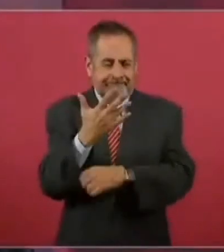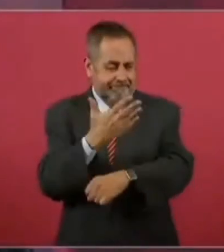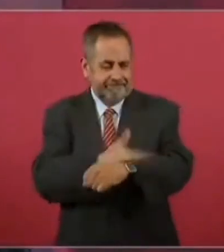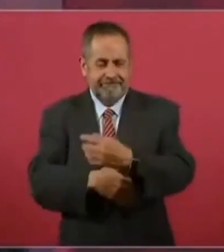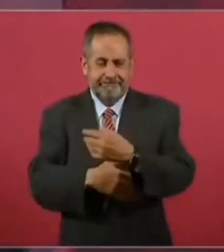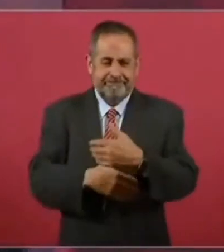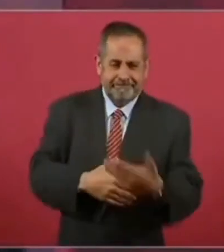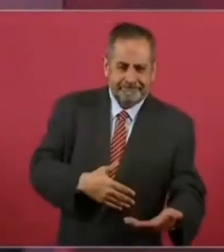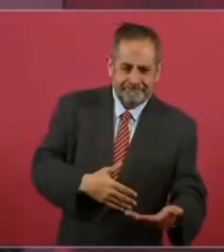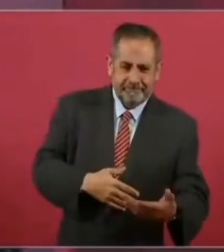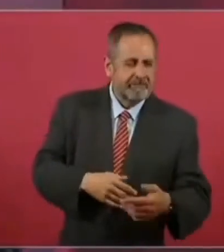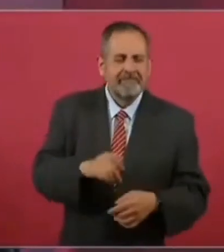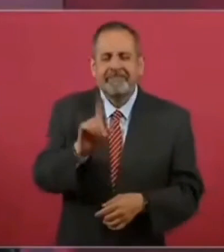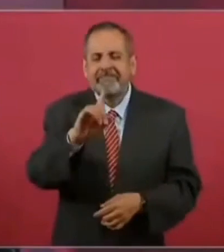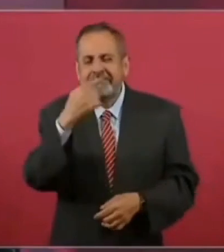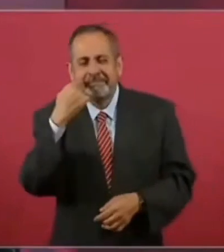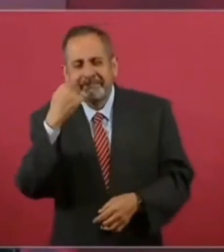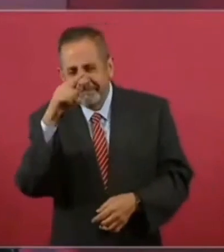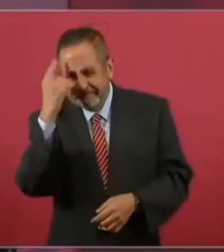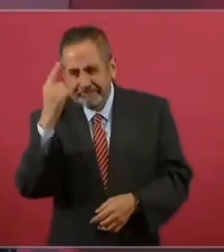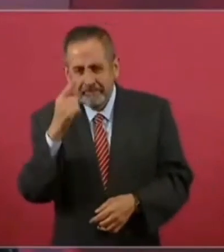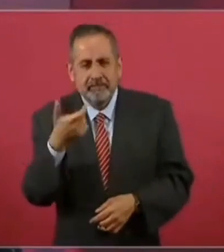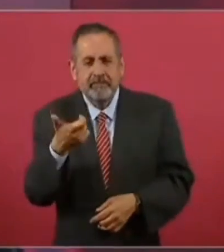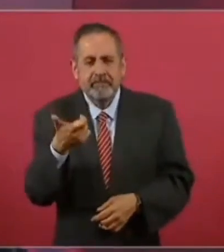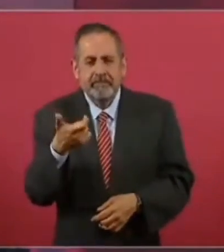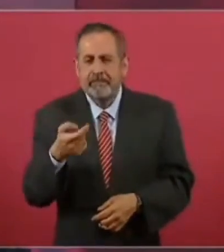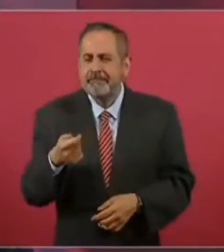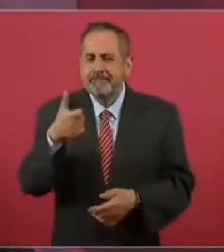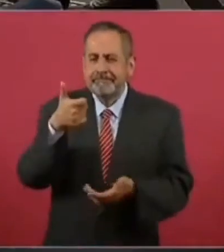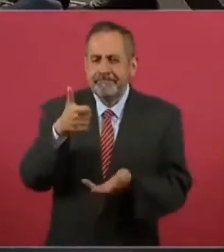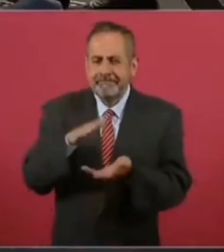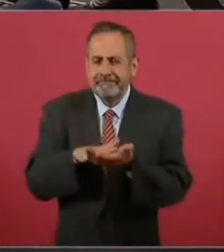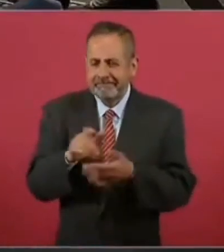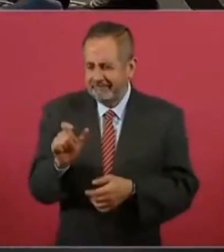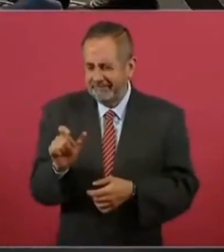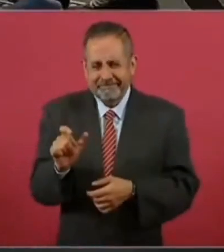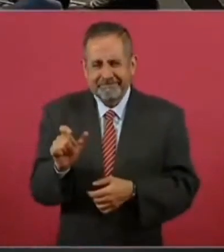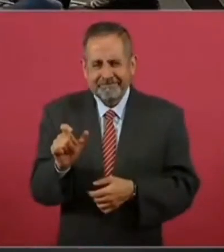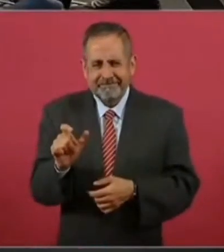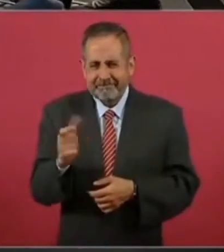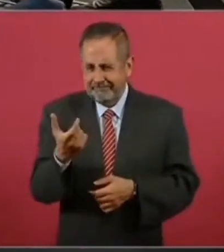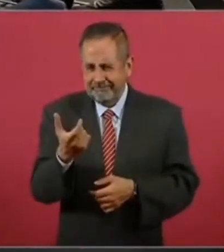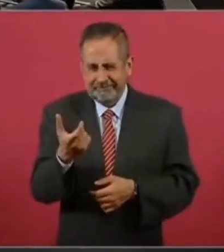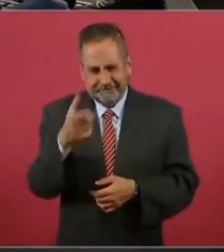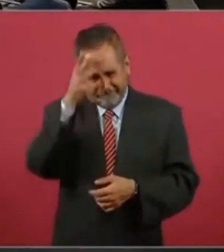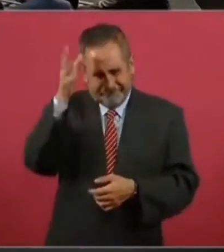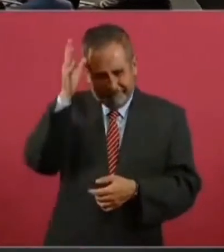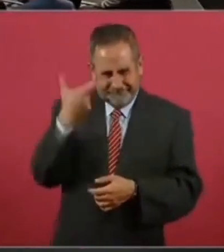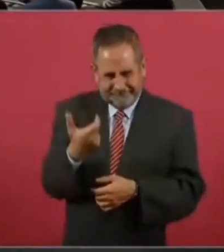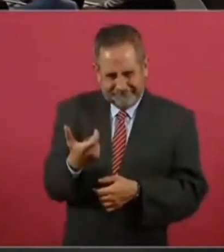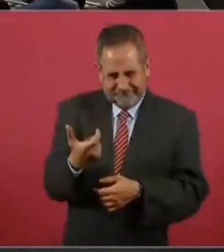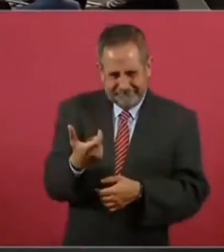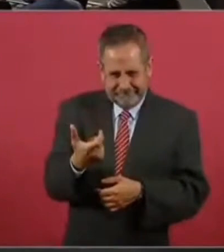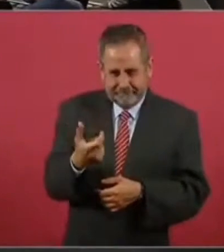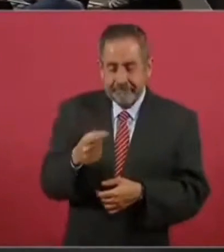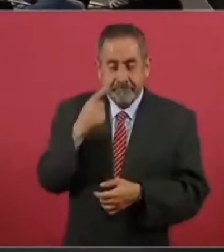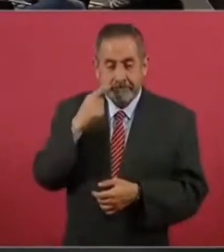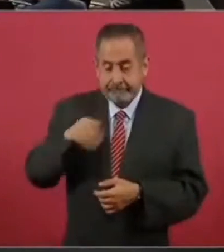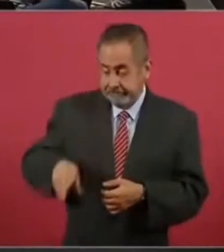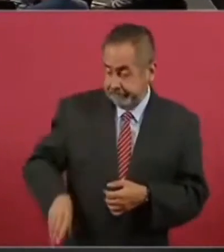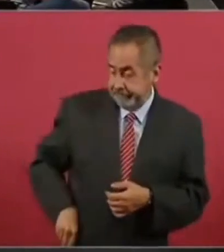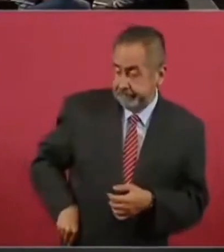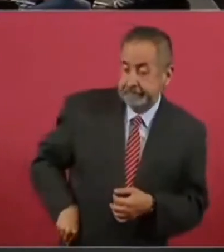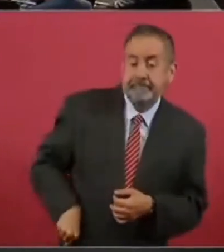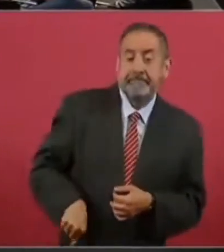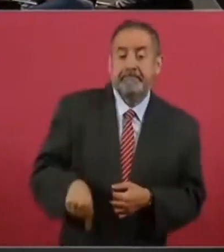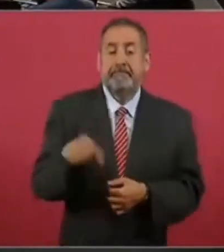sacaran una moneda, ¿cómo se llamaba? Un azteca, ¿no?